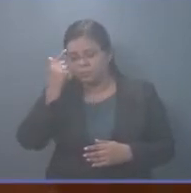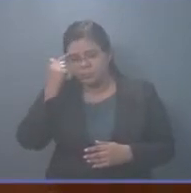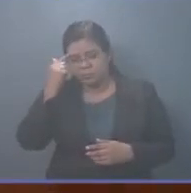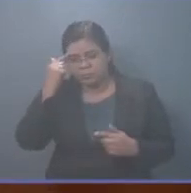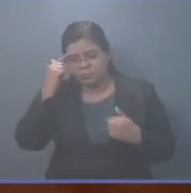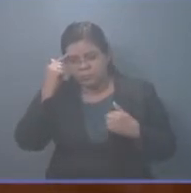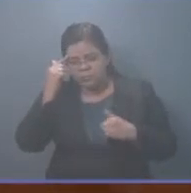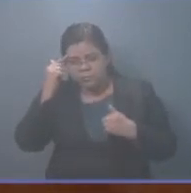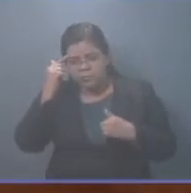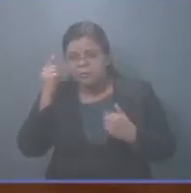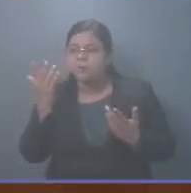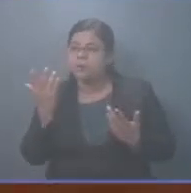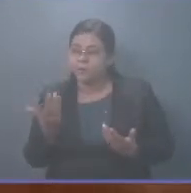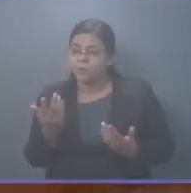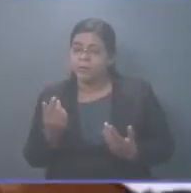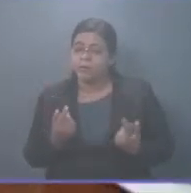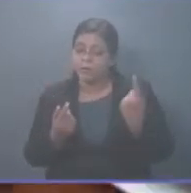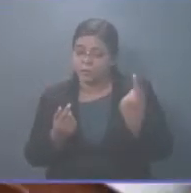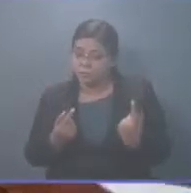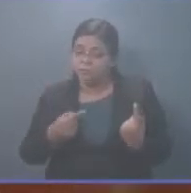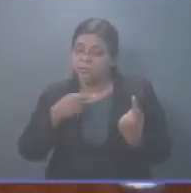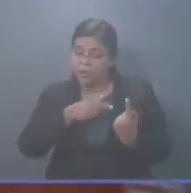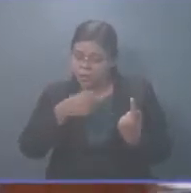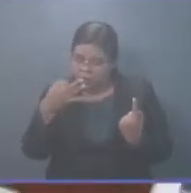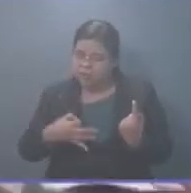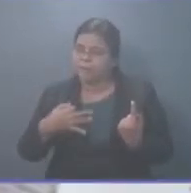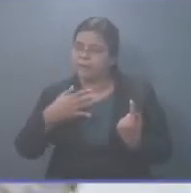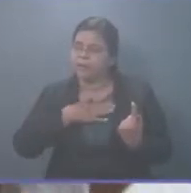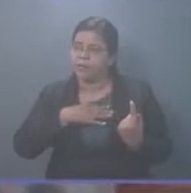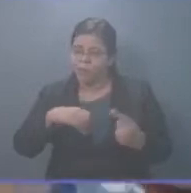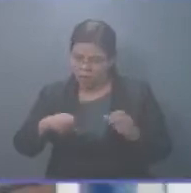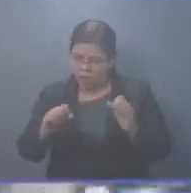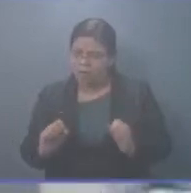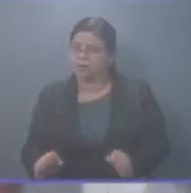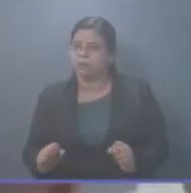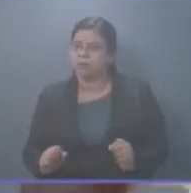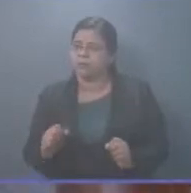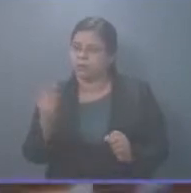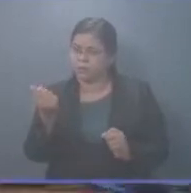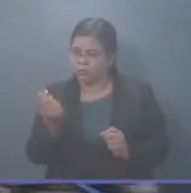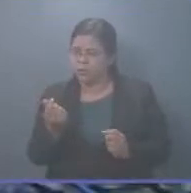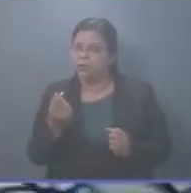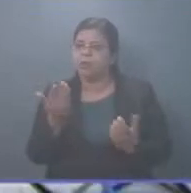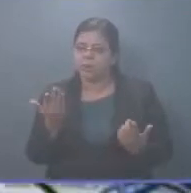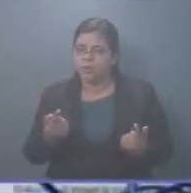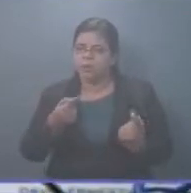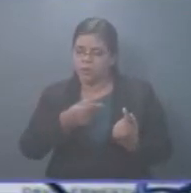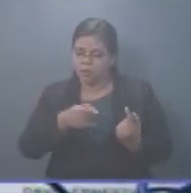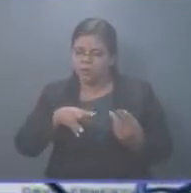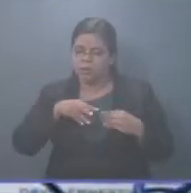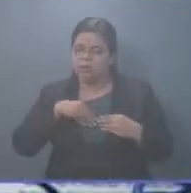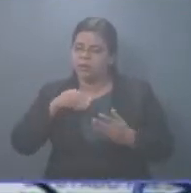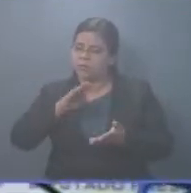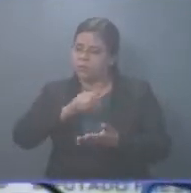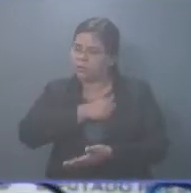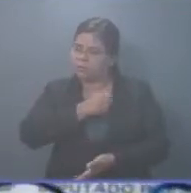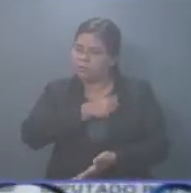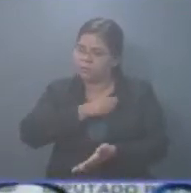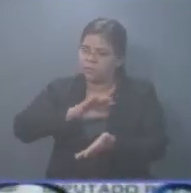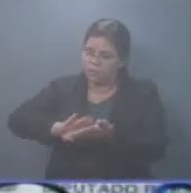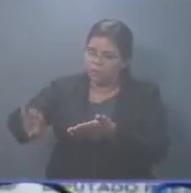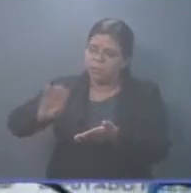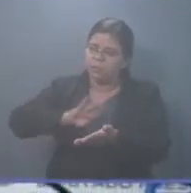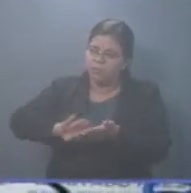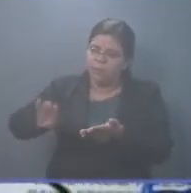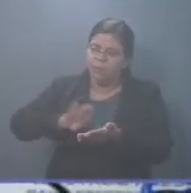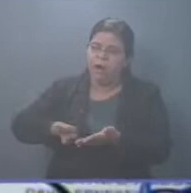con el hecho de que la persona tiene que tener la capacidad financiera para poder cumplir con la